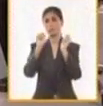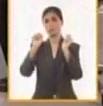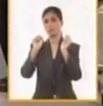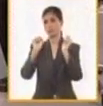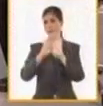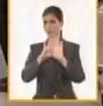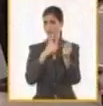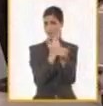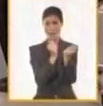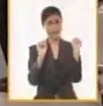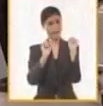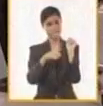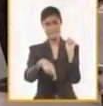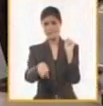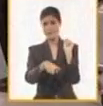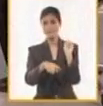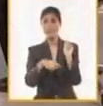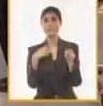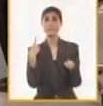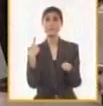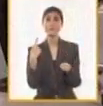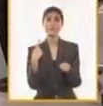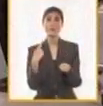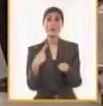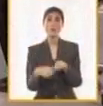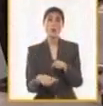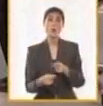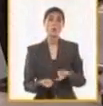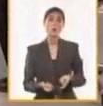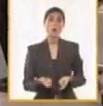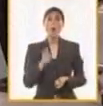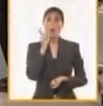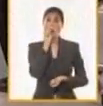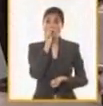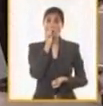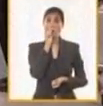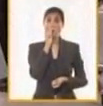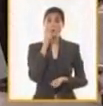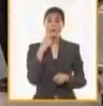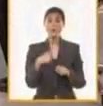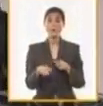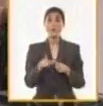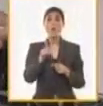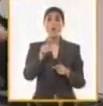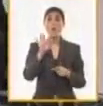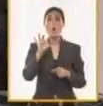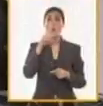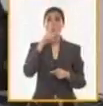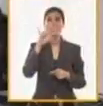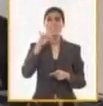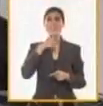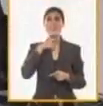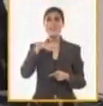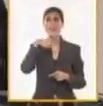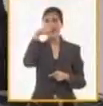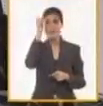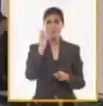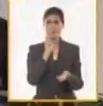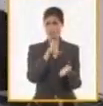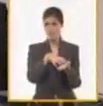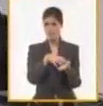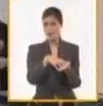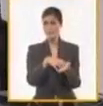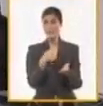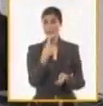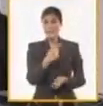la República Popular de Lugansk y Donetsk tiene alguna zona que está todavía bajo control. Bueno, a partir de ahí que no se podía negociar con